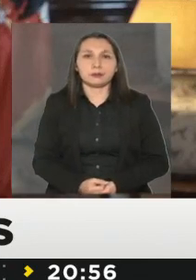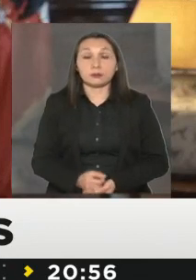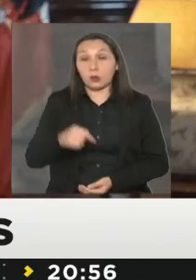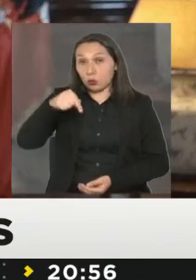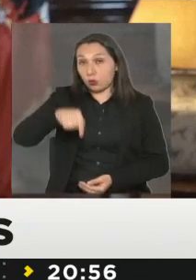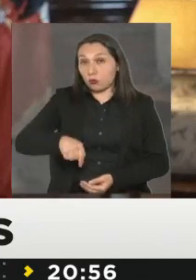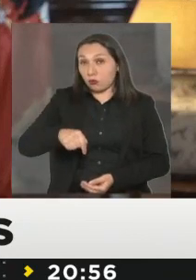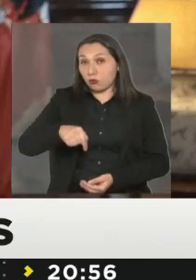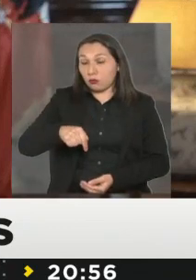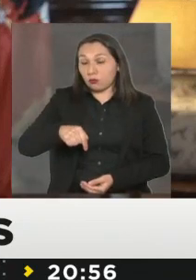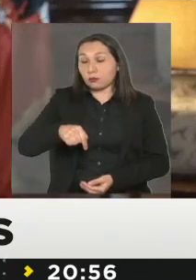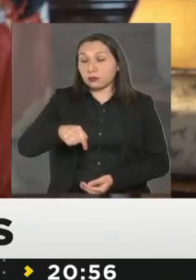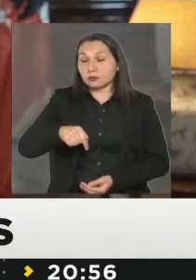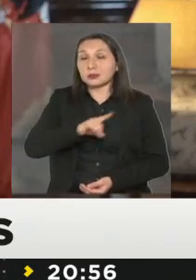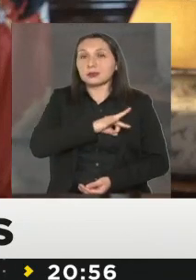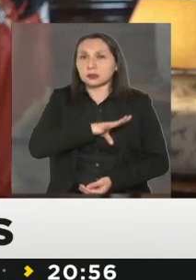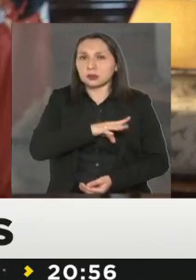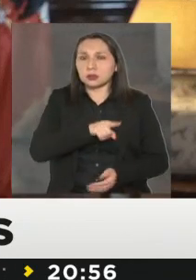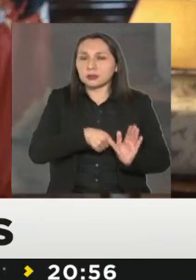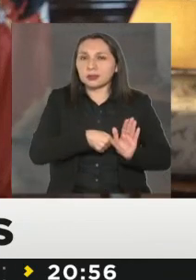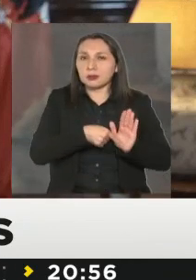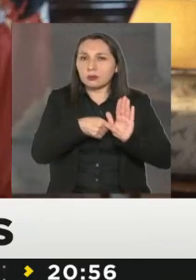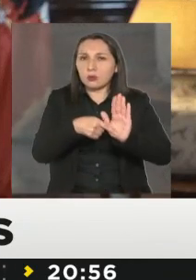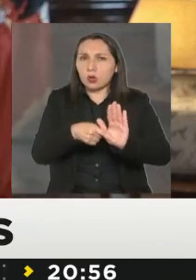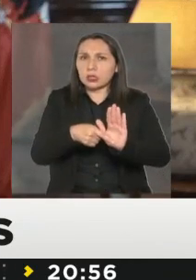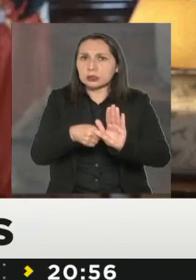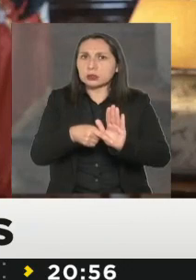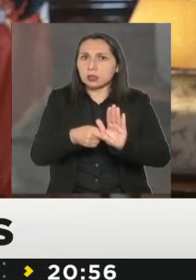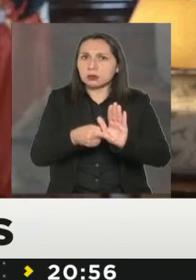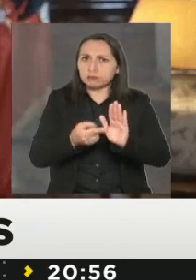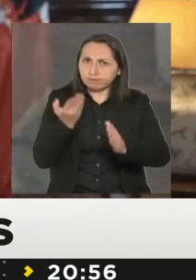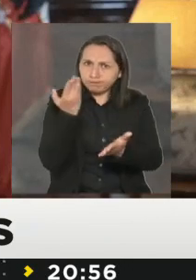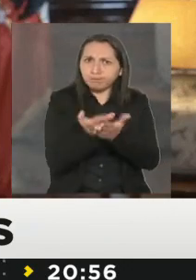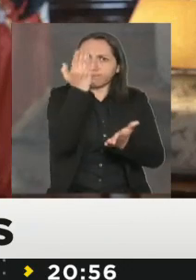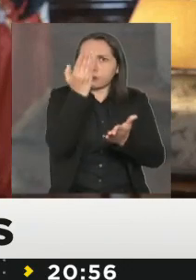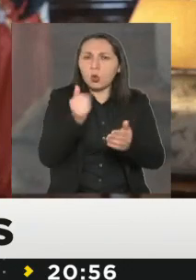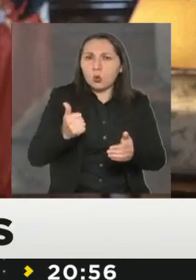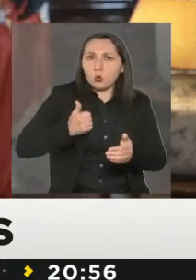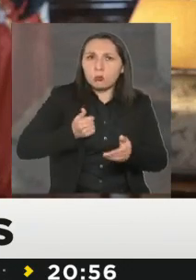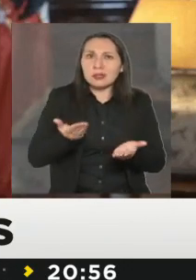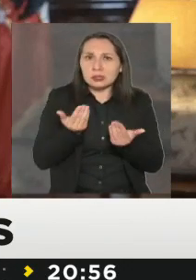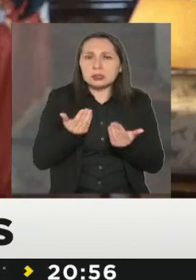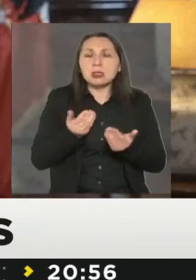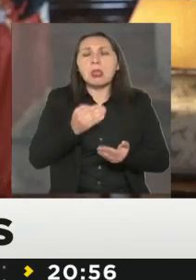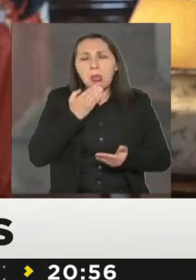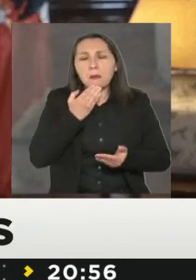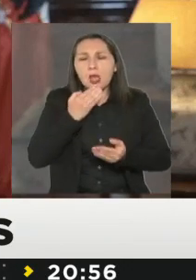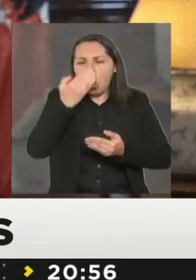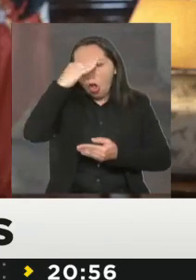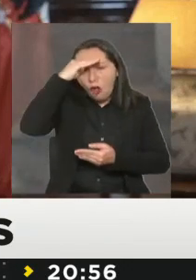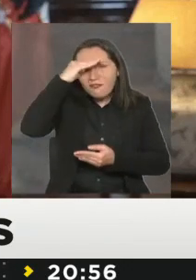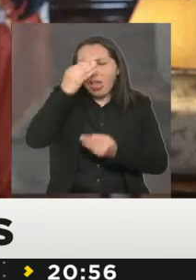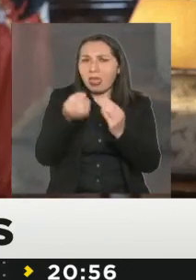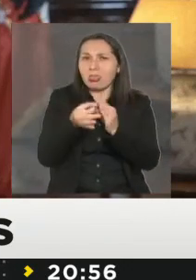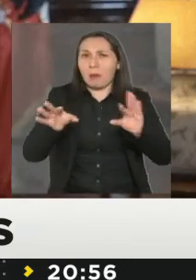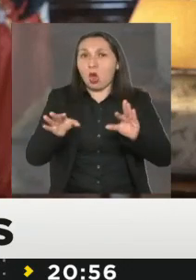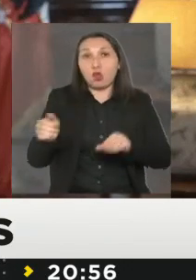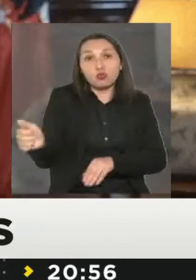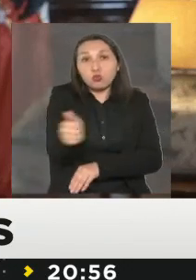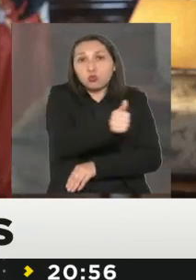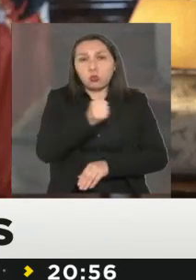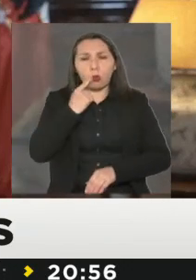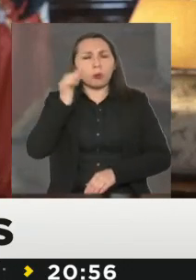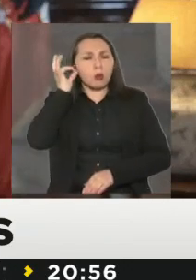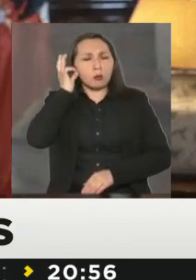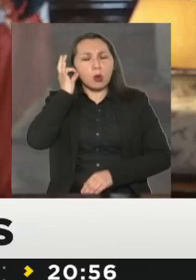uy si le ha demostrado ser exigente y confiar en la democracia tenemos todos y todas